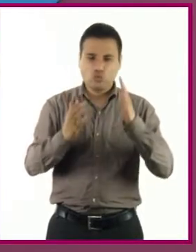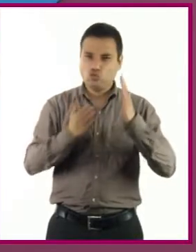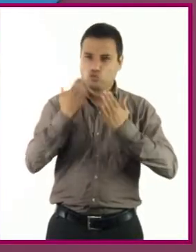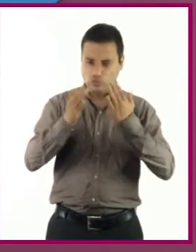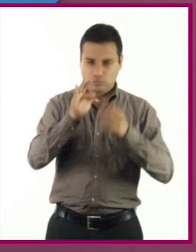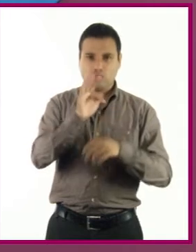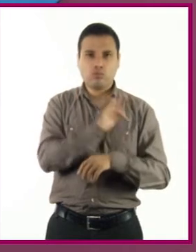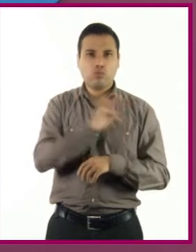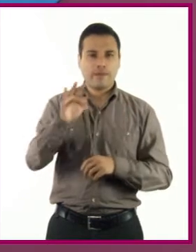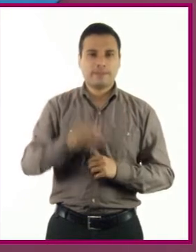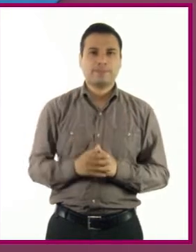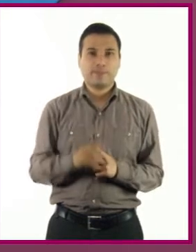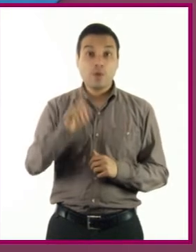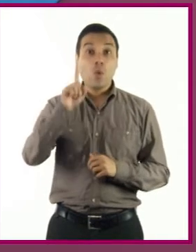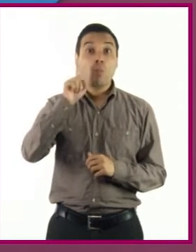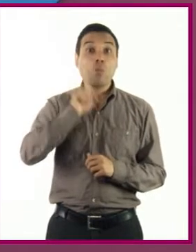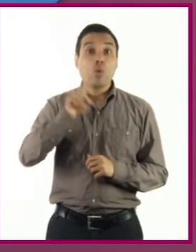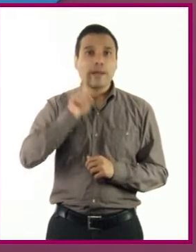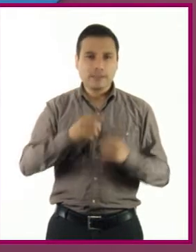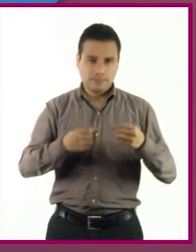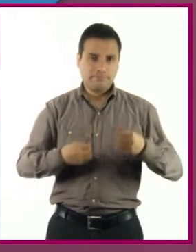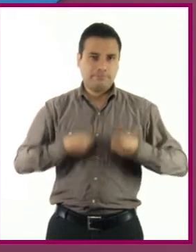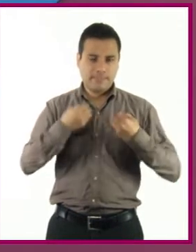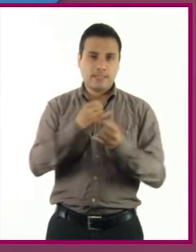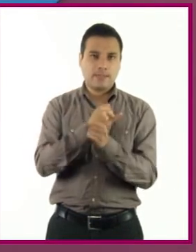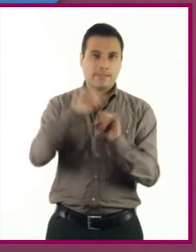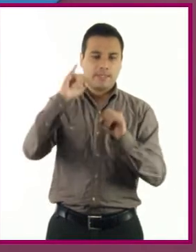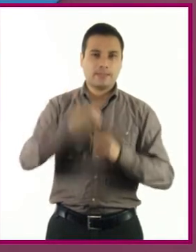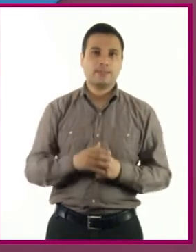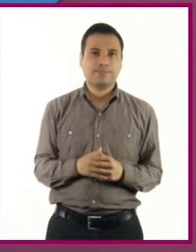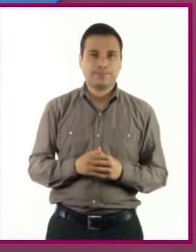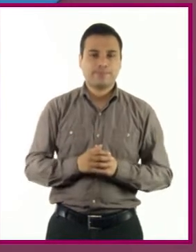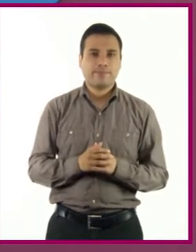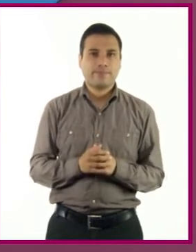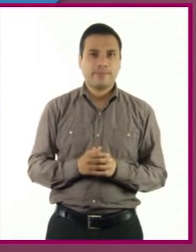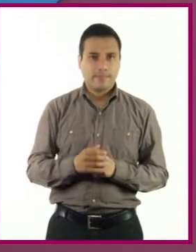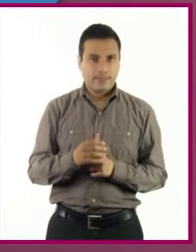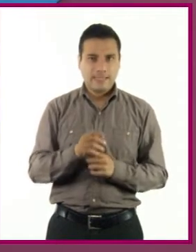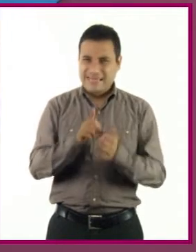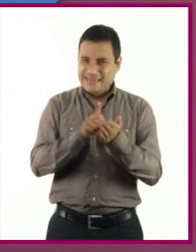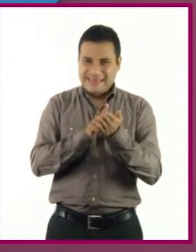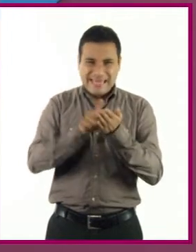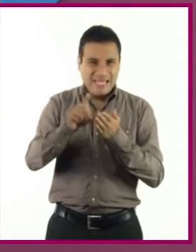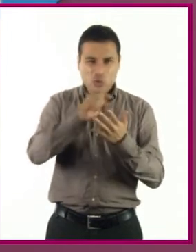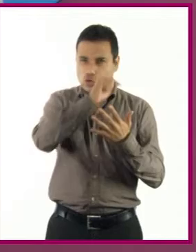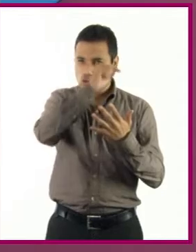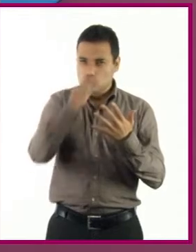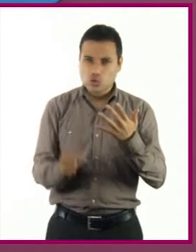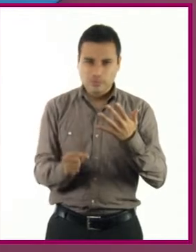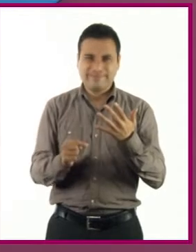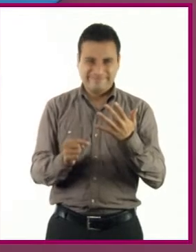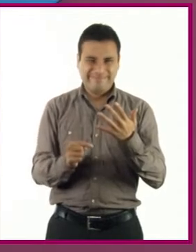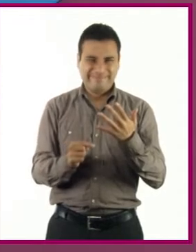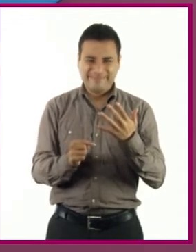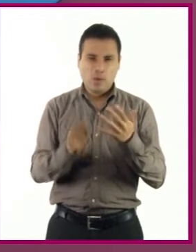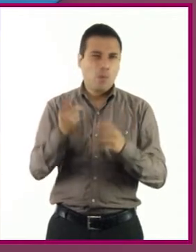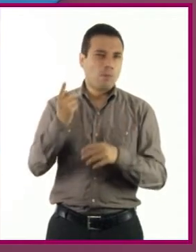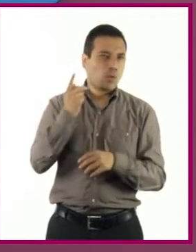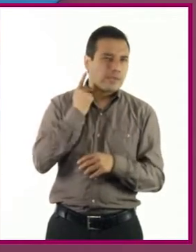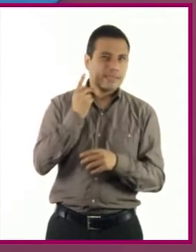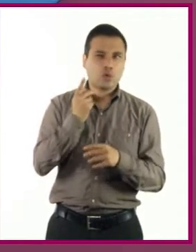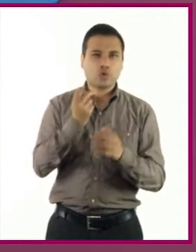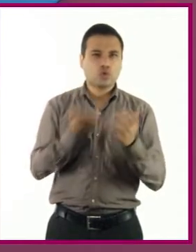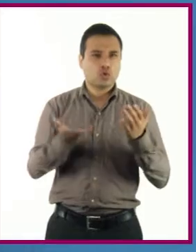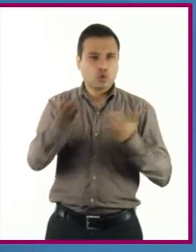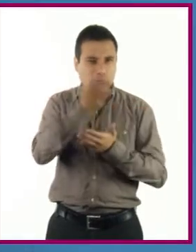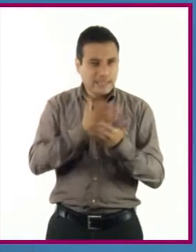misma, porque tuviera una vida independiente y con los mismos derechos cívicos, sociales y políticos que